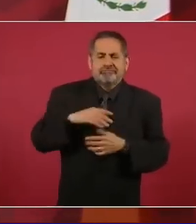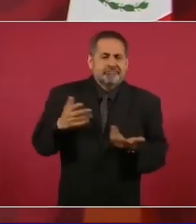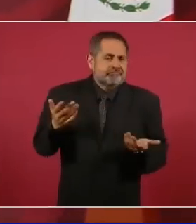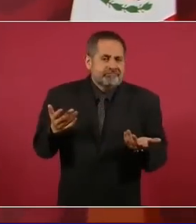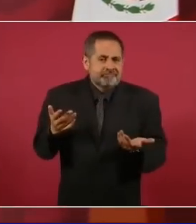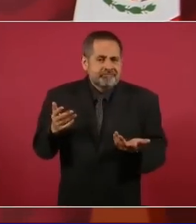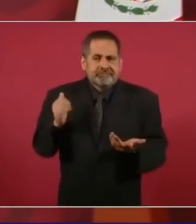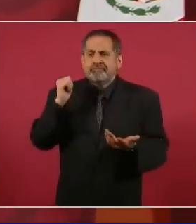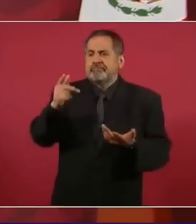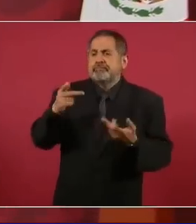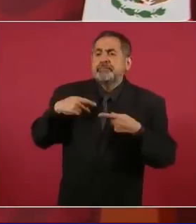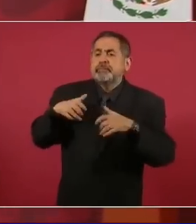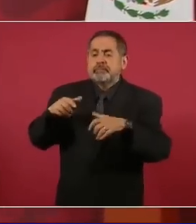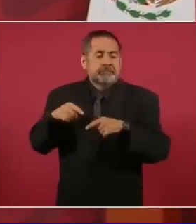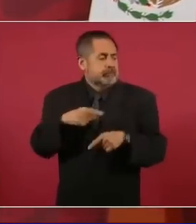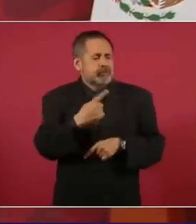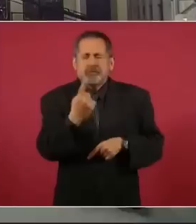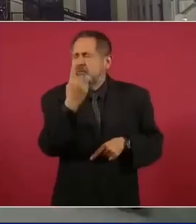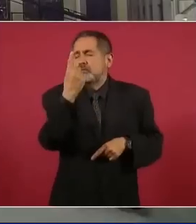en favor del pueblo.